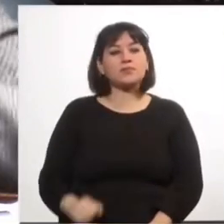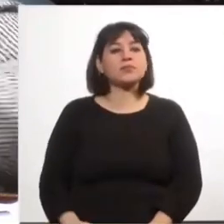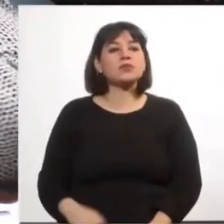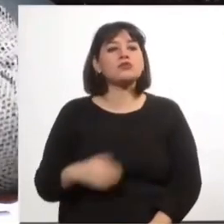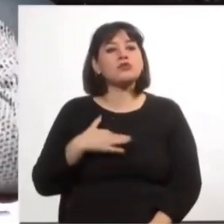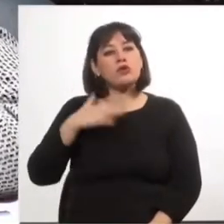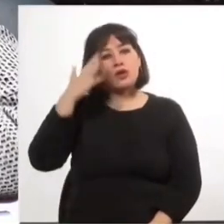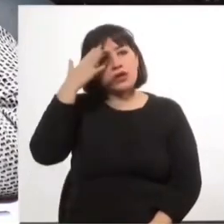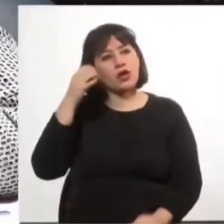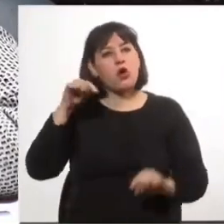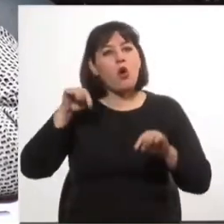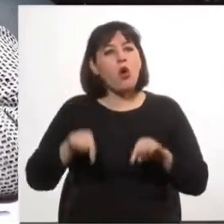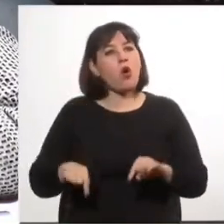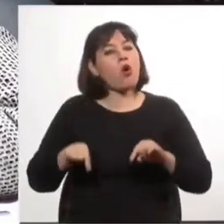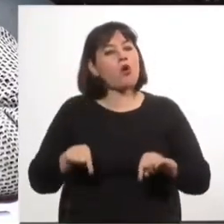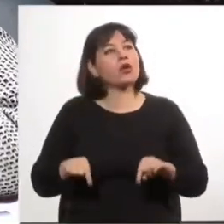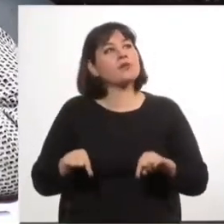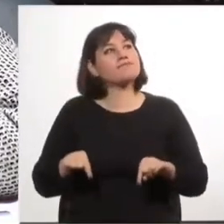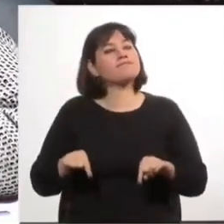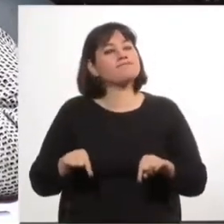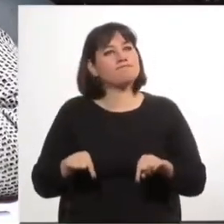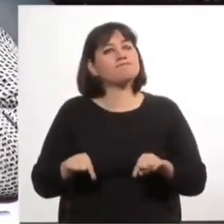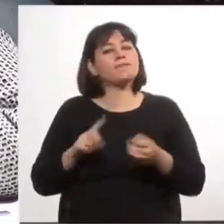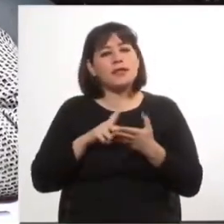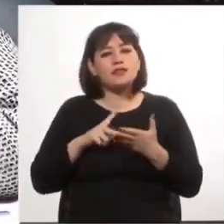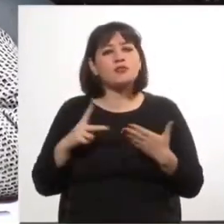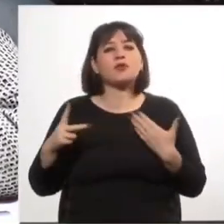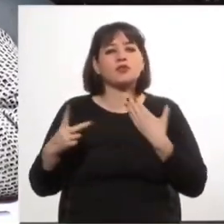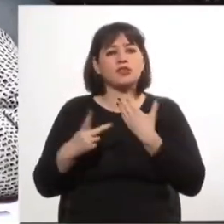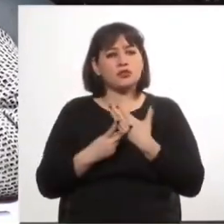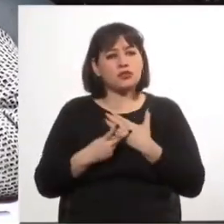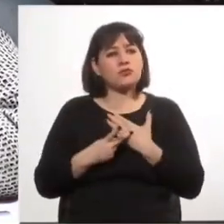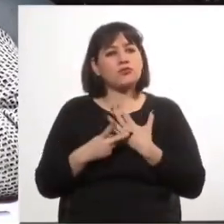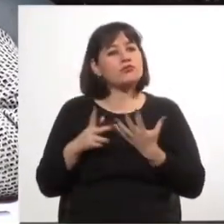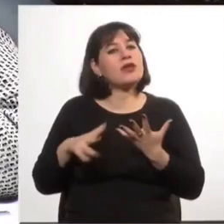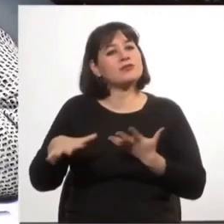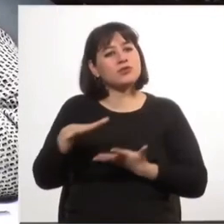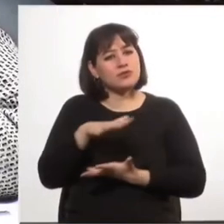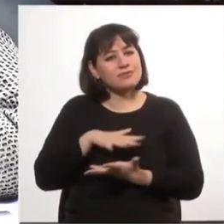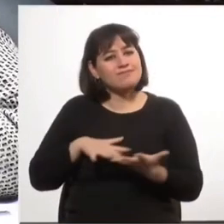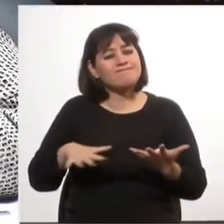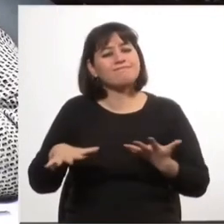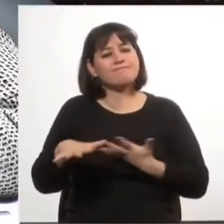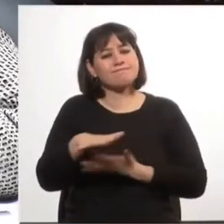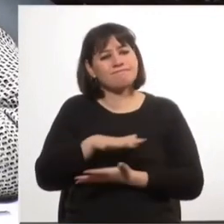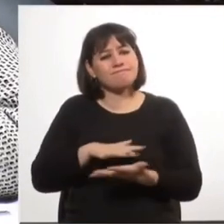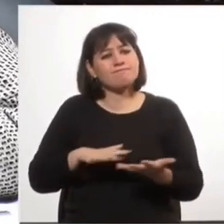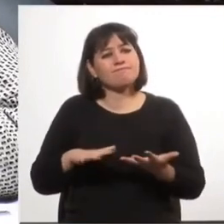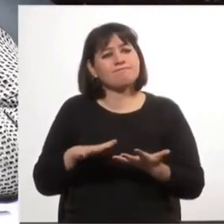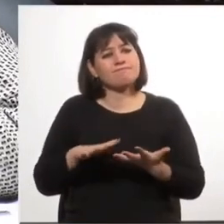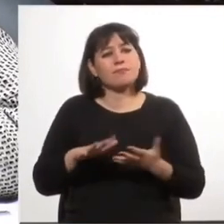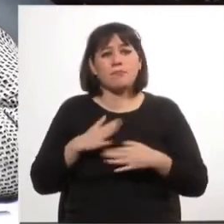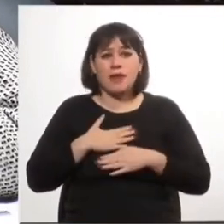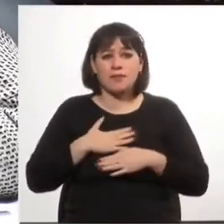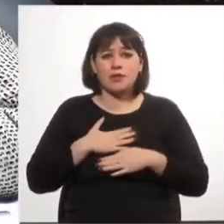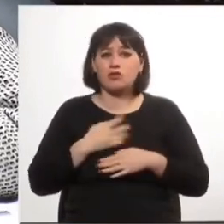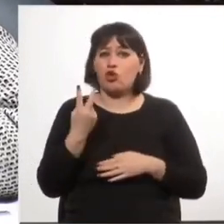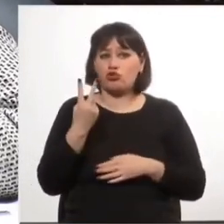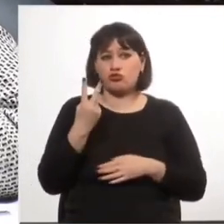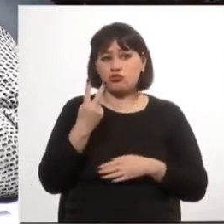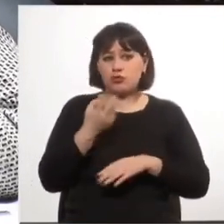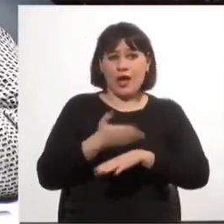Yo creo que hoy estamos viviendo con este proyecto una situación que tiene, para mí, dos